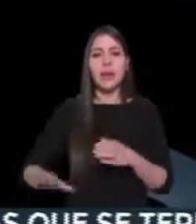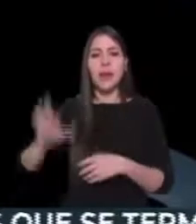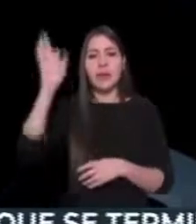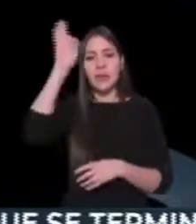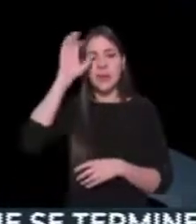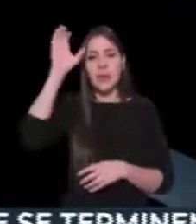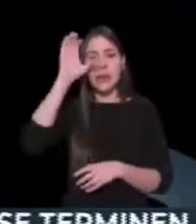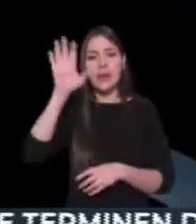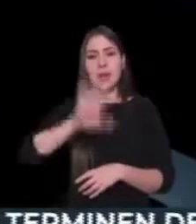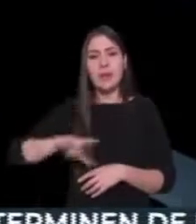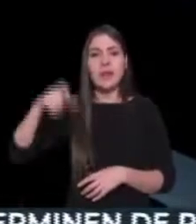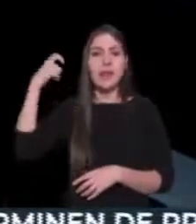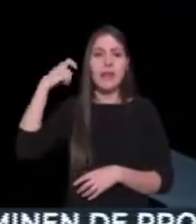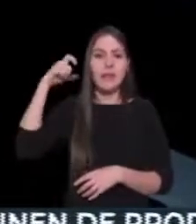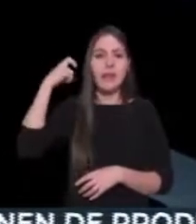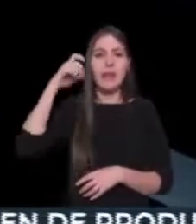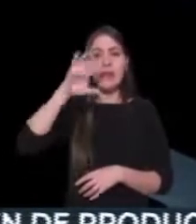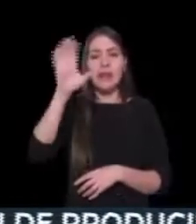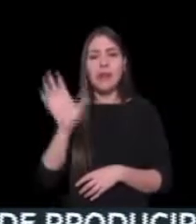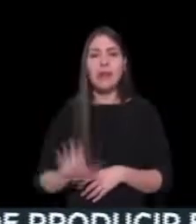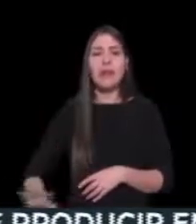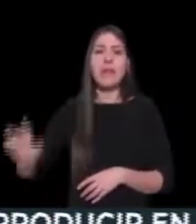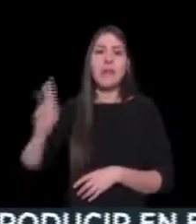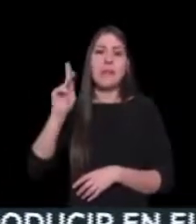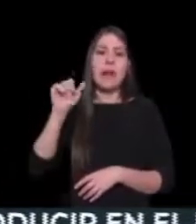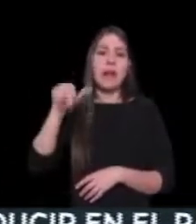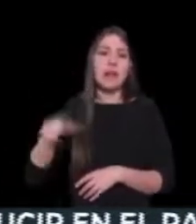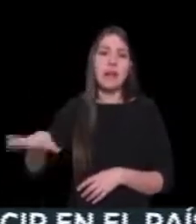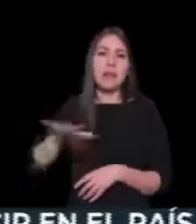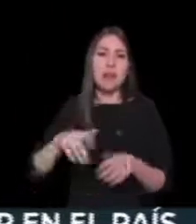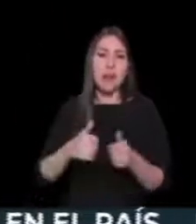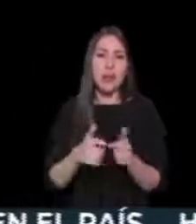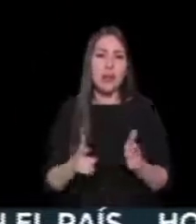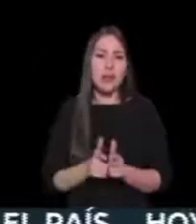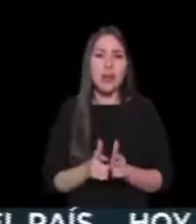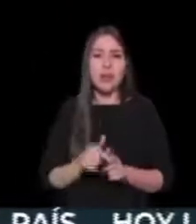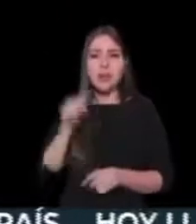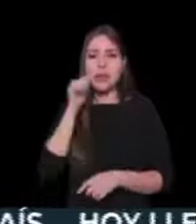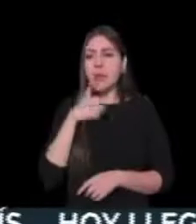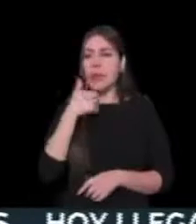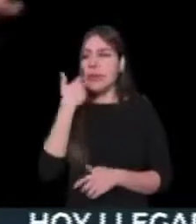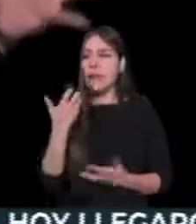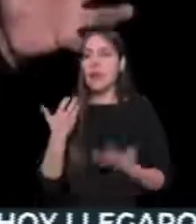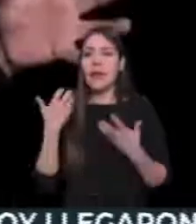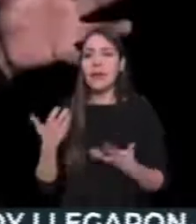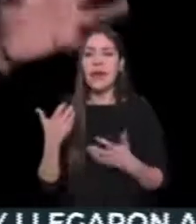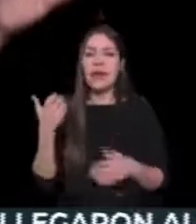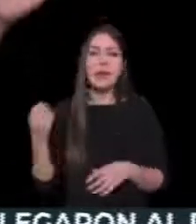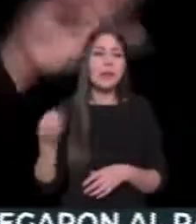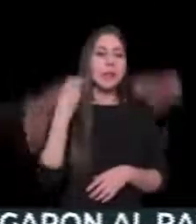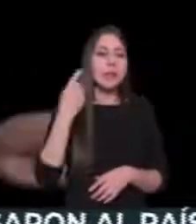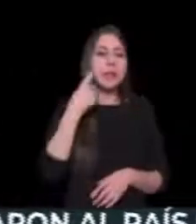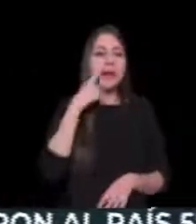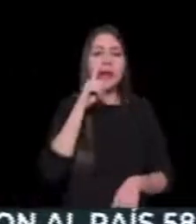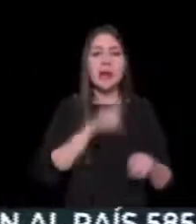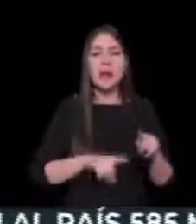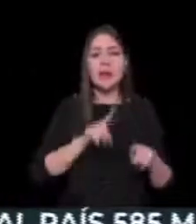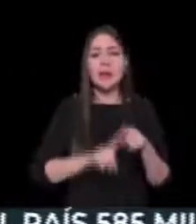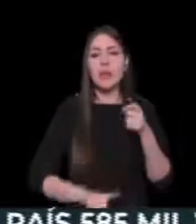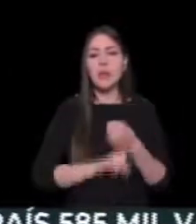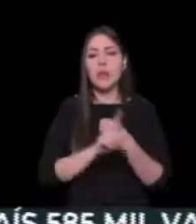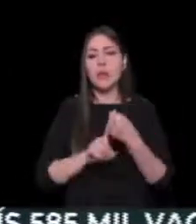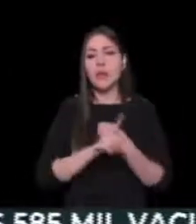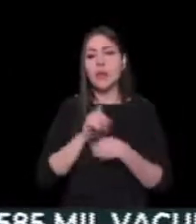realidad, propanistas, pues están buscando cualquier discurso para descarrilar cualquier narrativa que le esté funcionando a